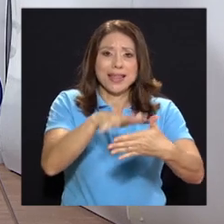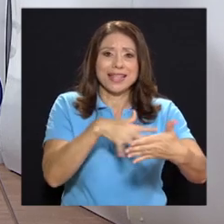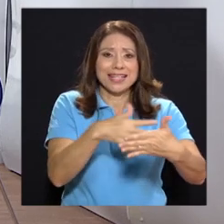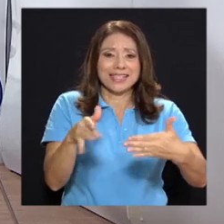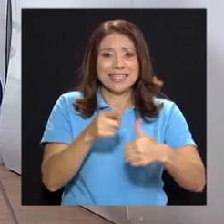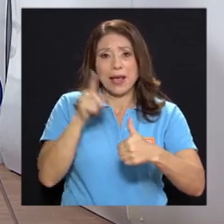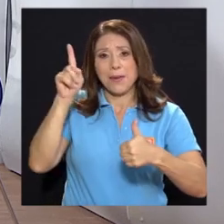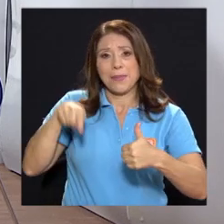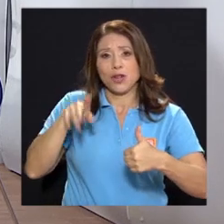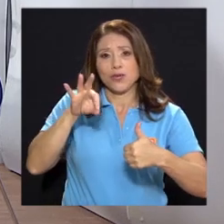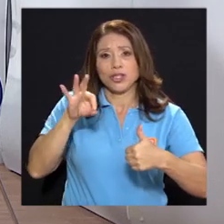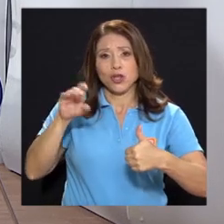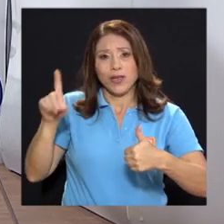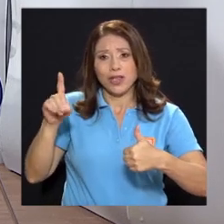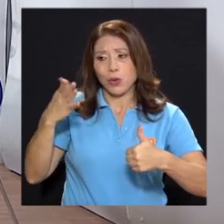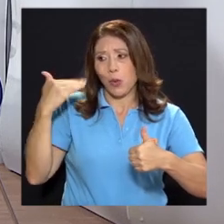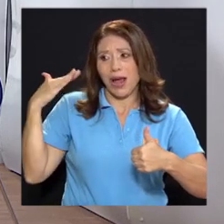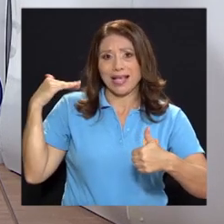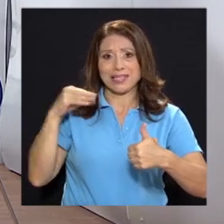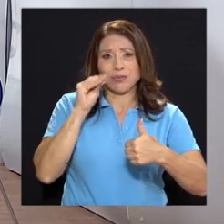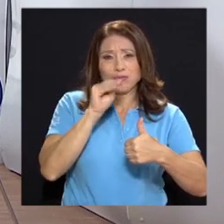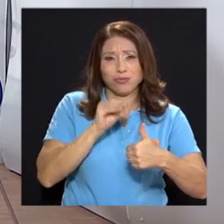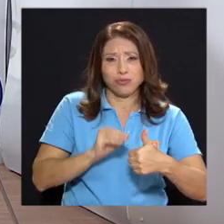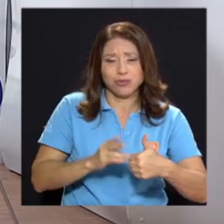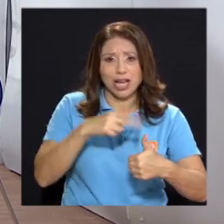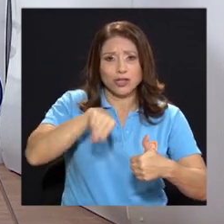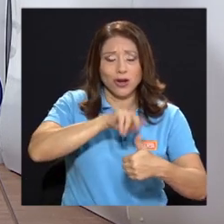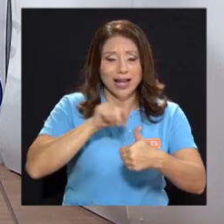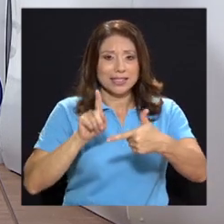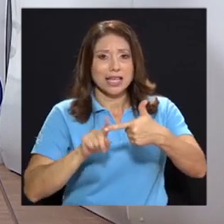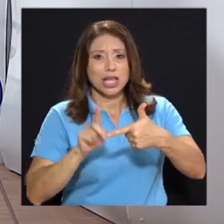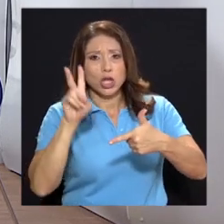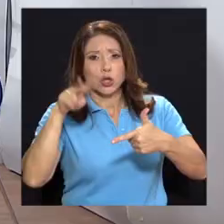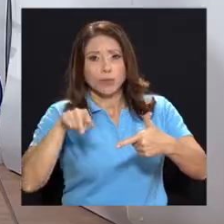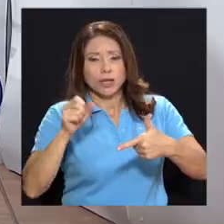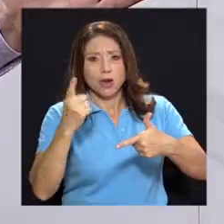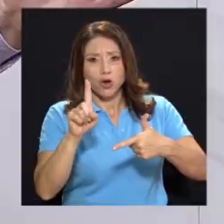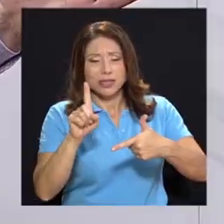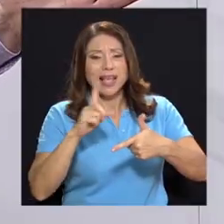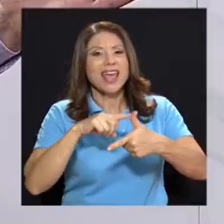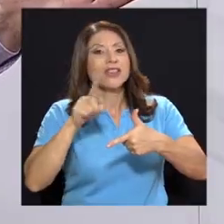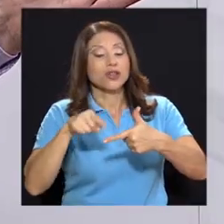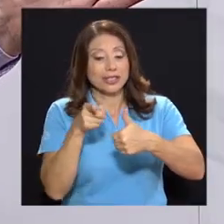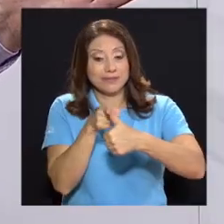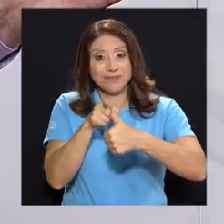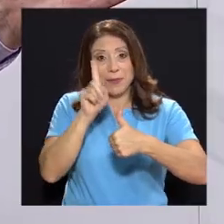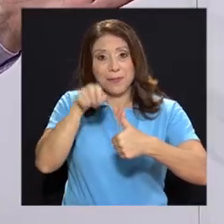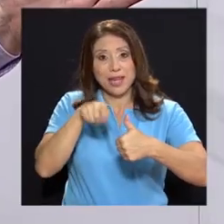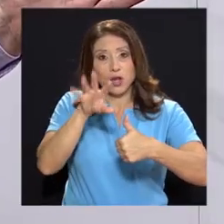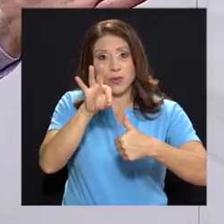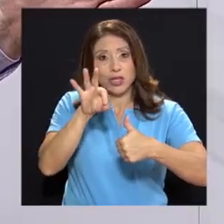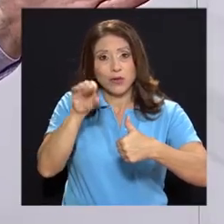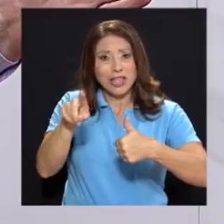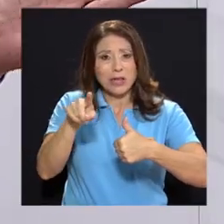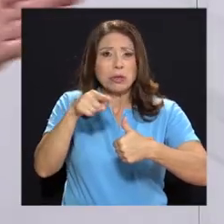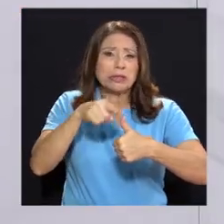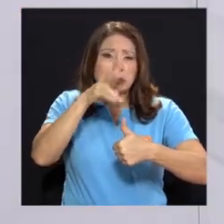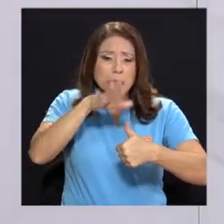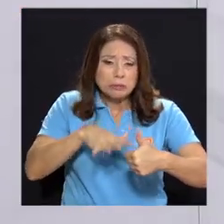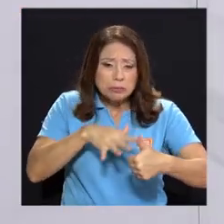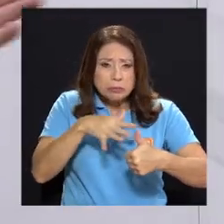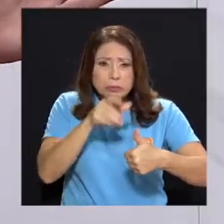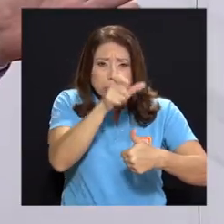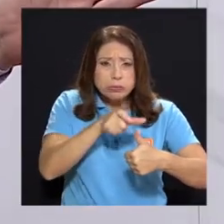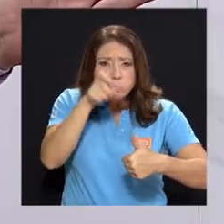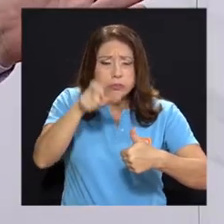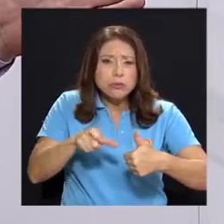cuentas nacionales hasta hace pocos años y la de 2011 entonces la de 1991 era muy vieja para ver